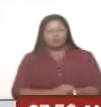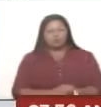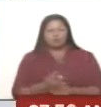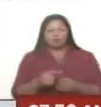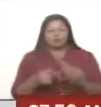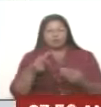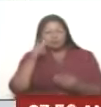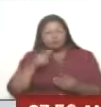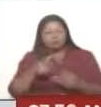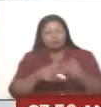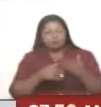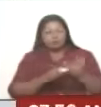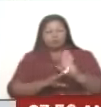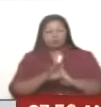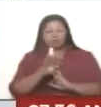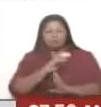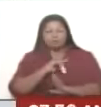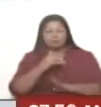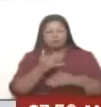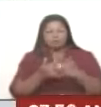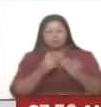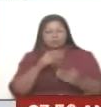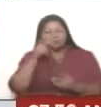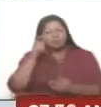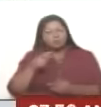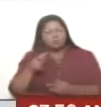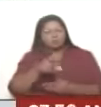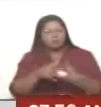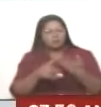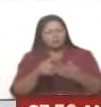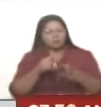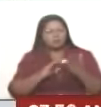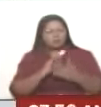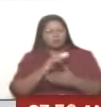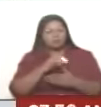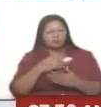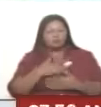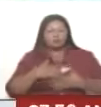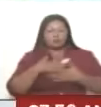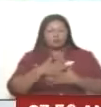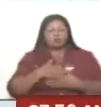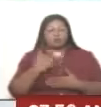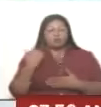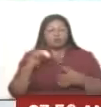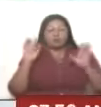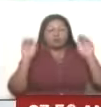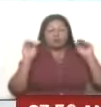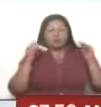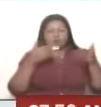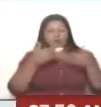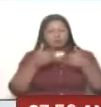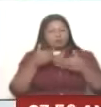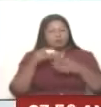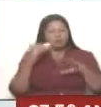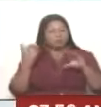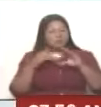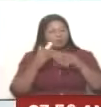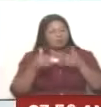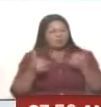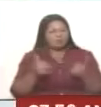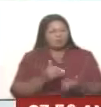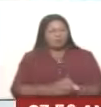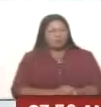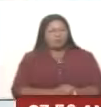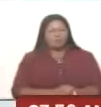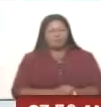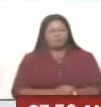para el desarrollo de los planes de nuestro pueblo en función de su bienestar. Diputado, tenemos que despedir esta conversación. ¿Con qué mensaje